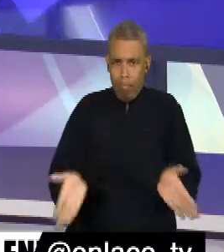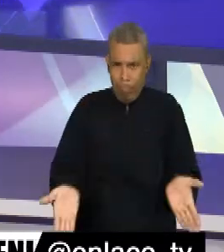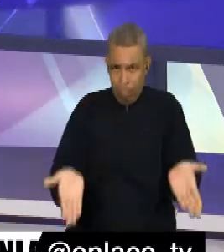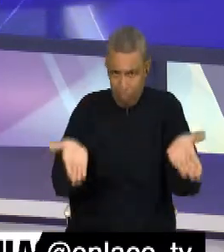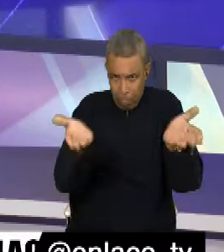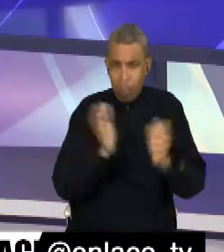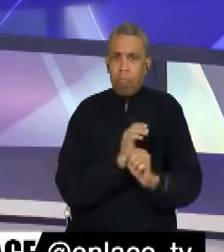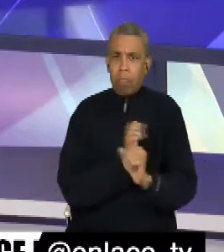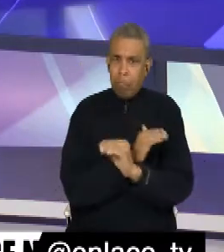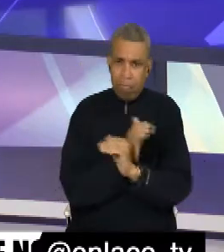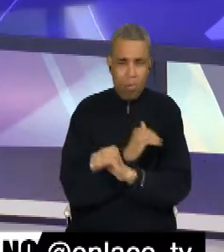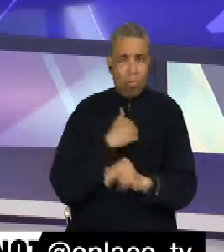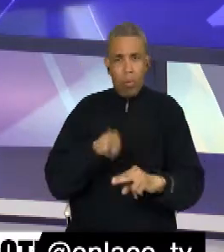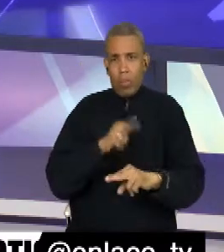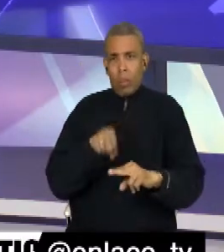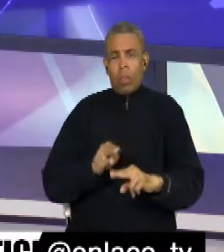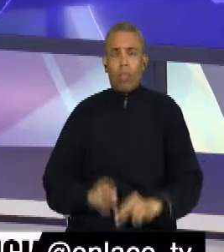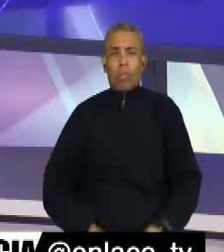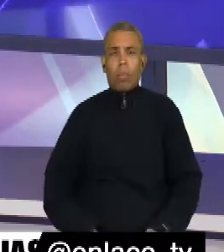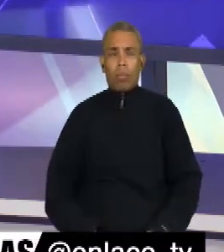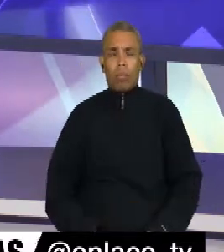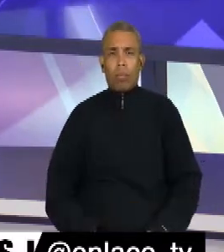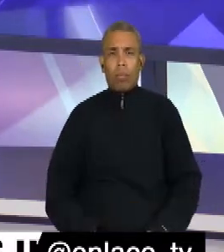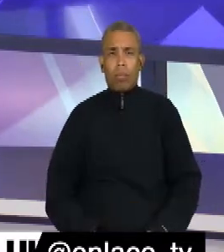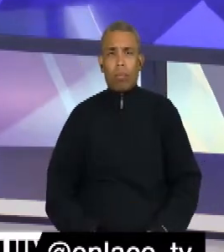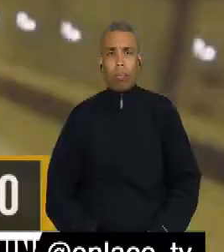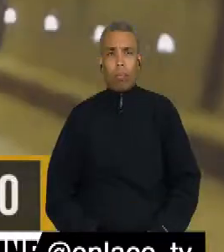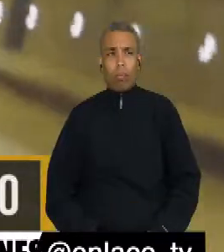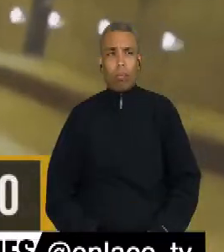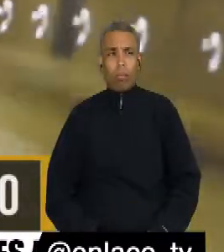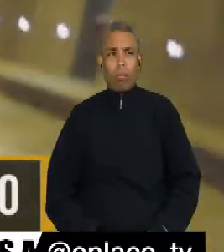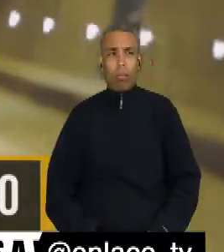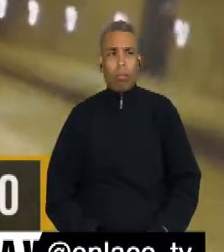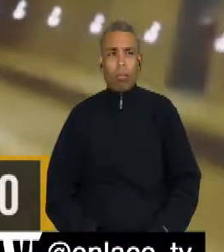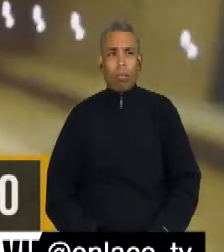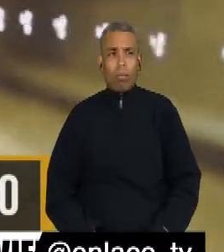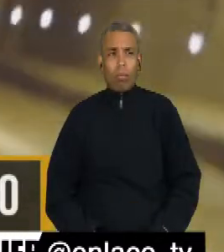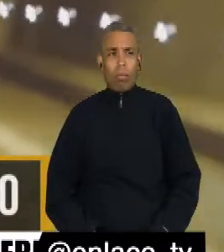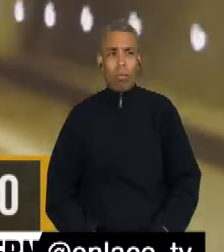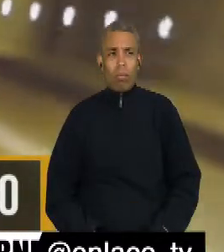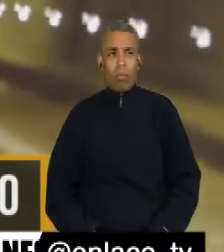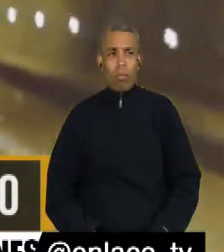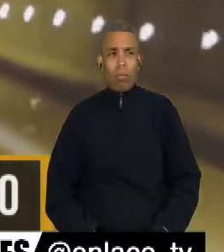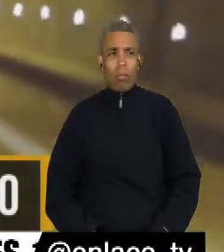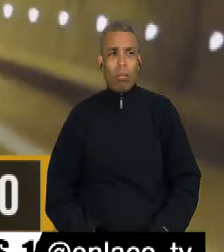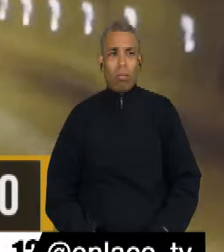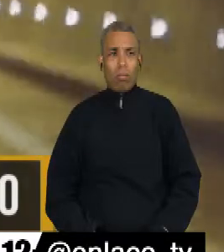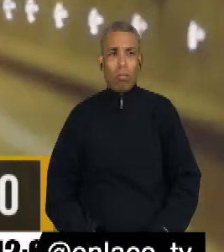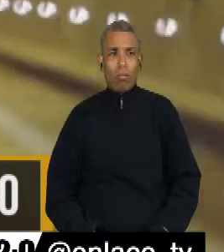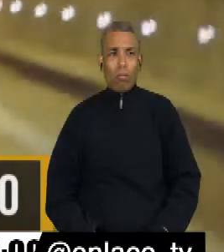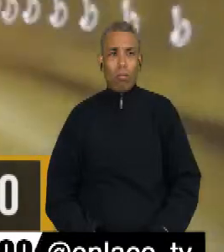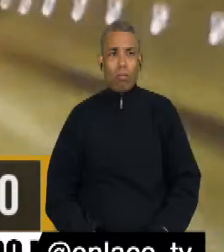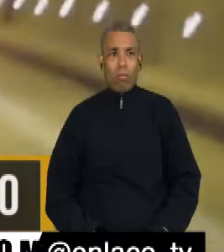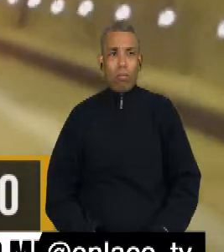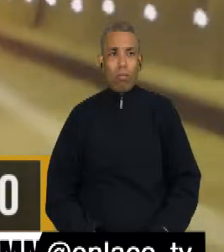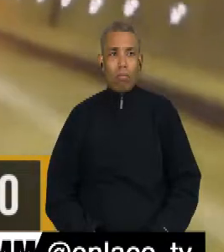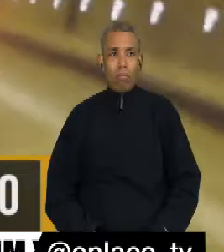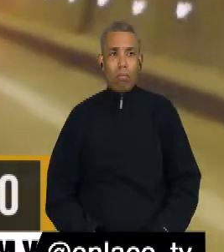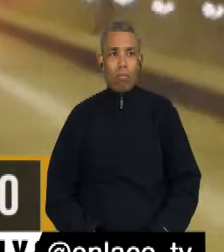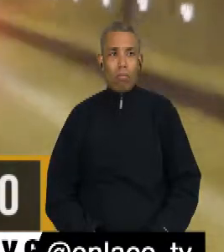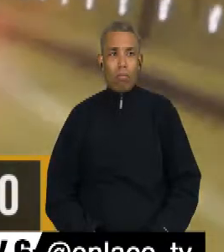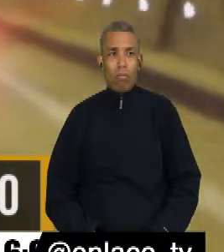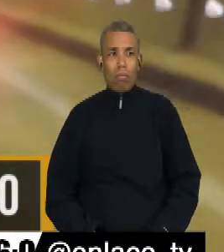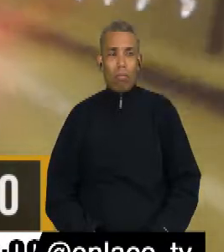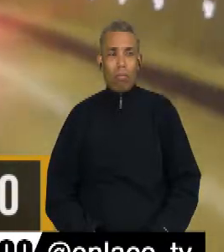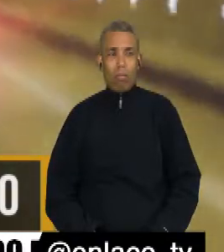En otras informaciones les contamos que el conductor de una buseta de servicio intermunicipal quedó grabado en